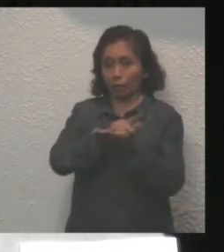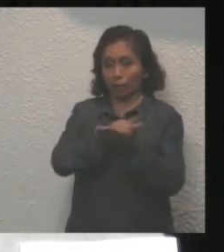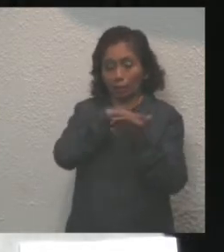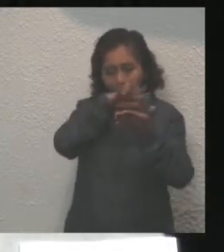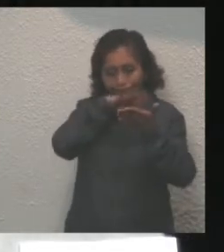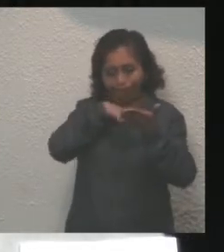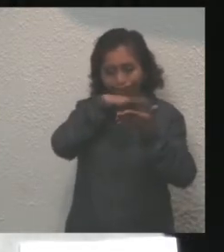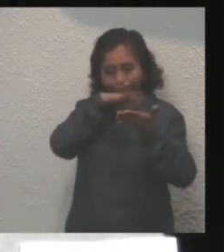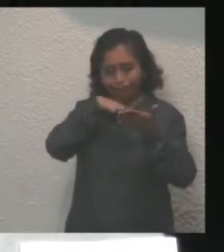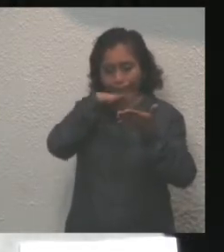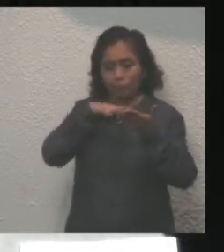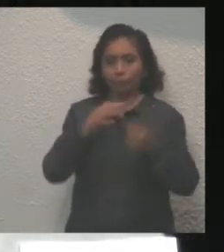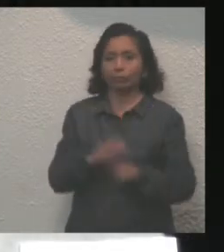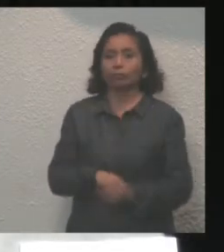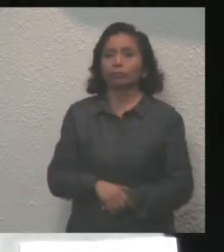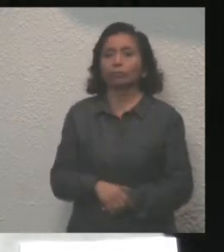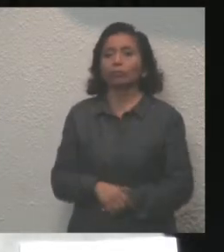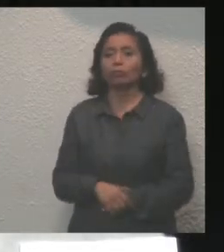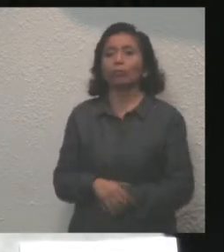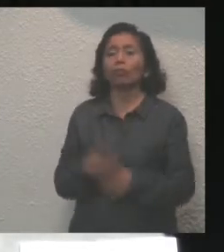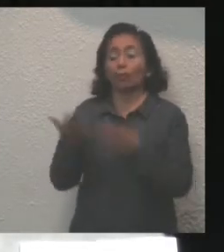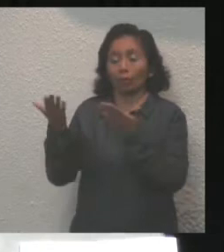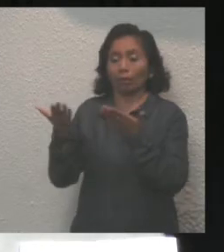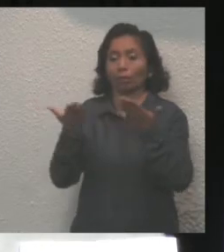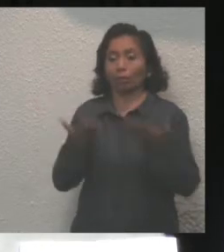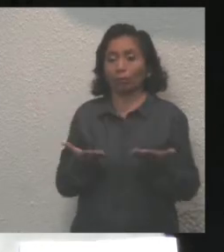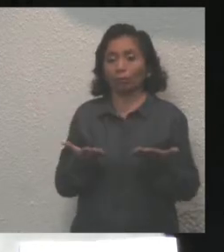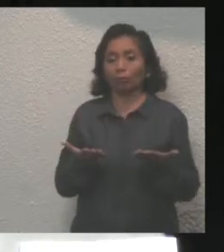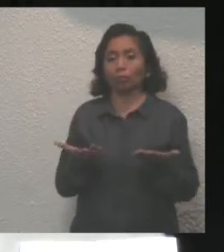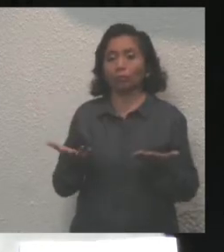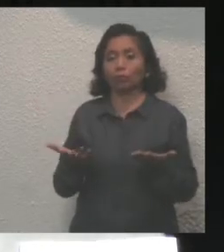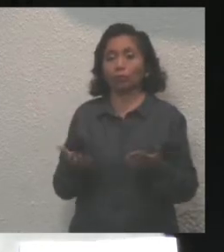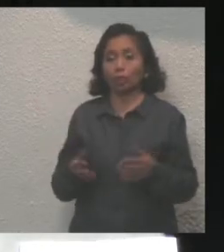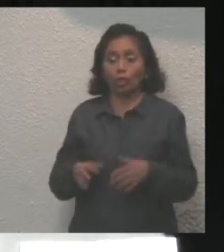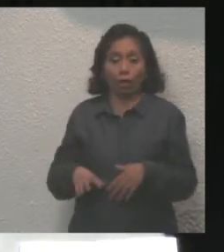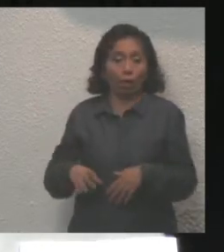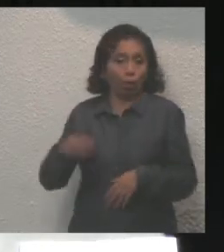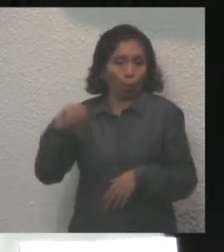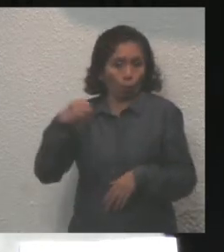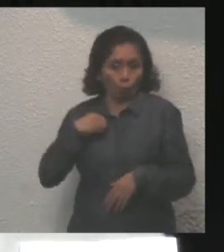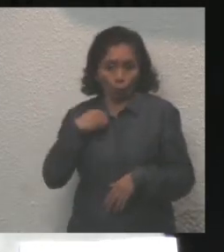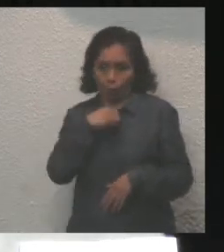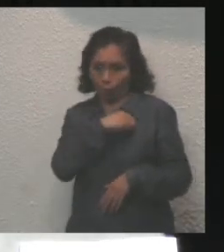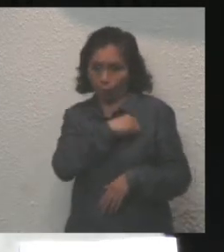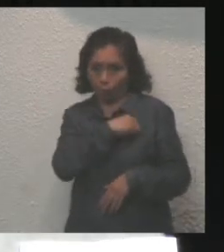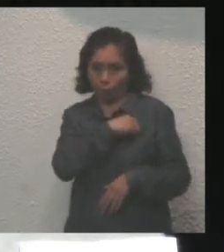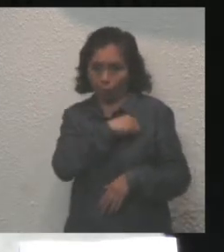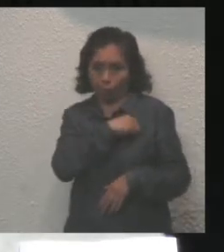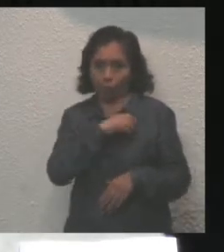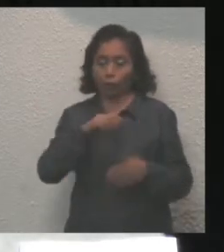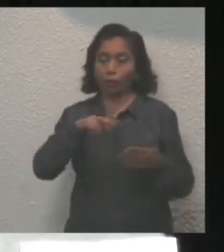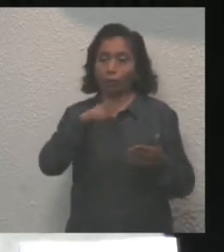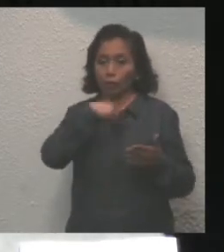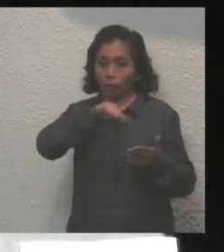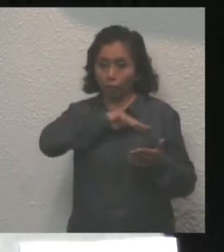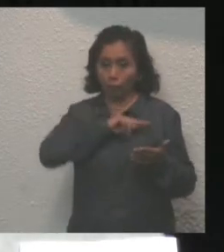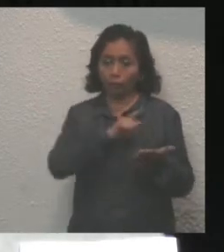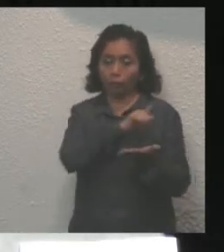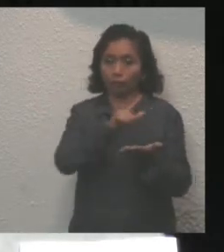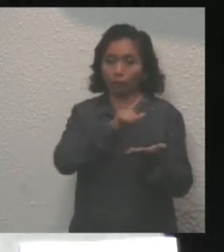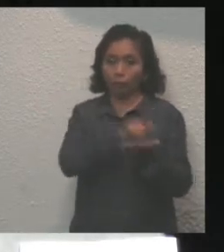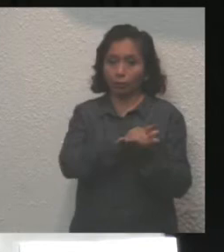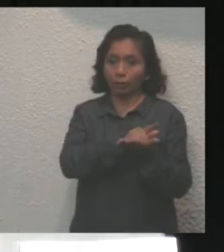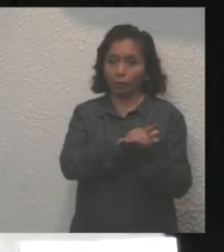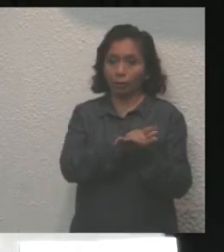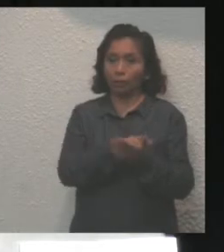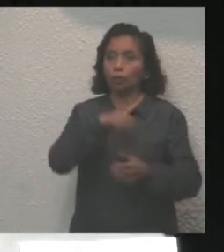de cuentas. Este acto, además de ser obligación plasmada en nuestra ley fundamental, es